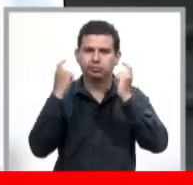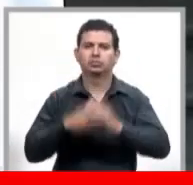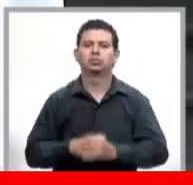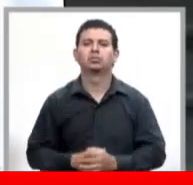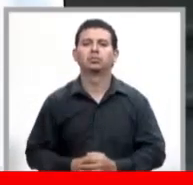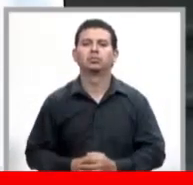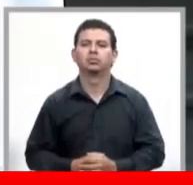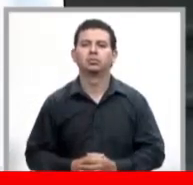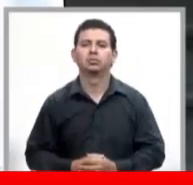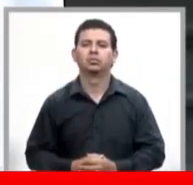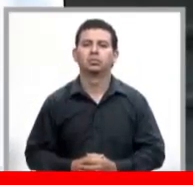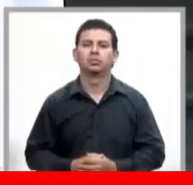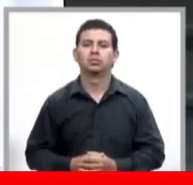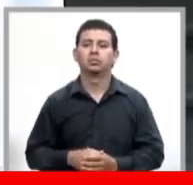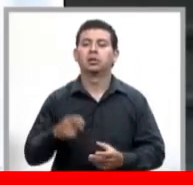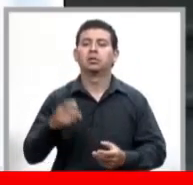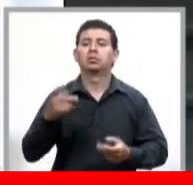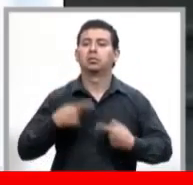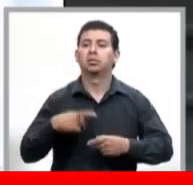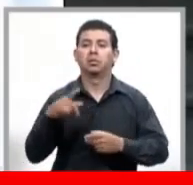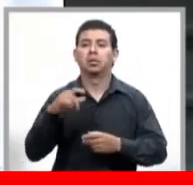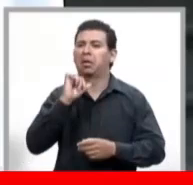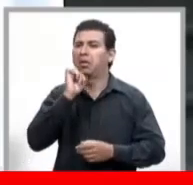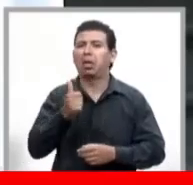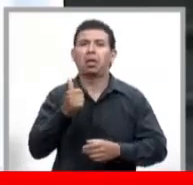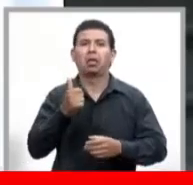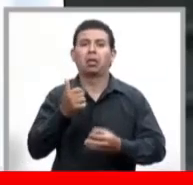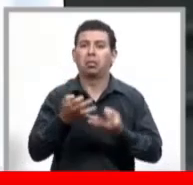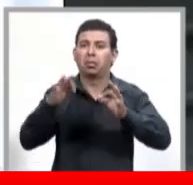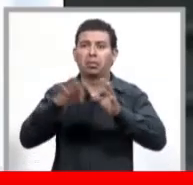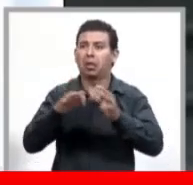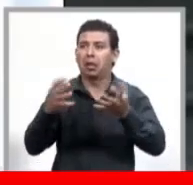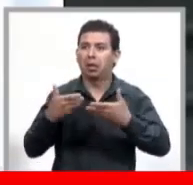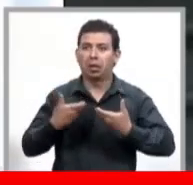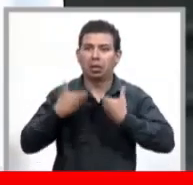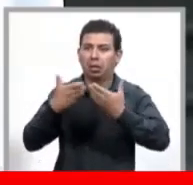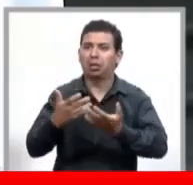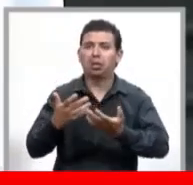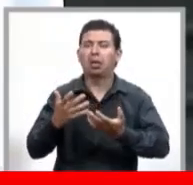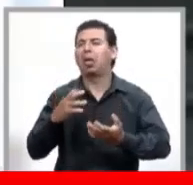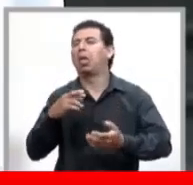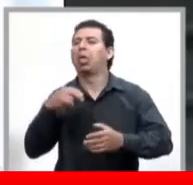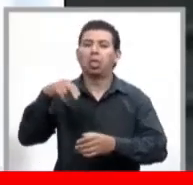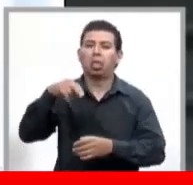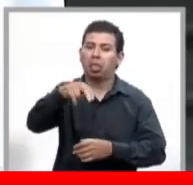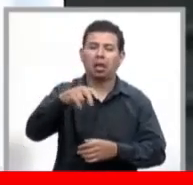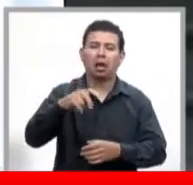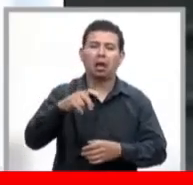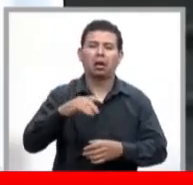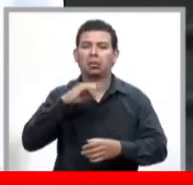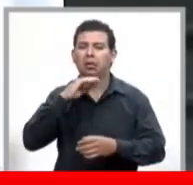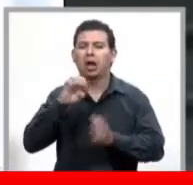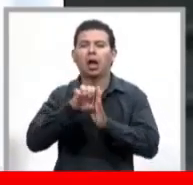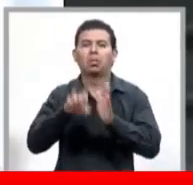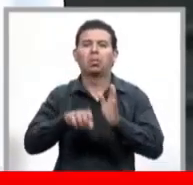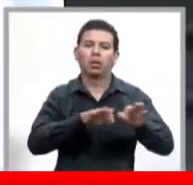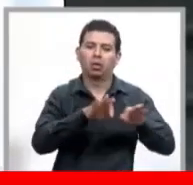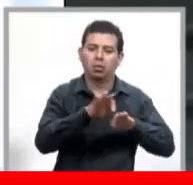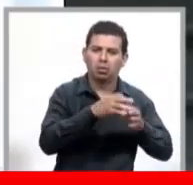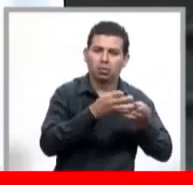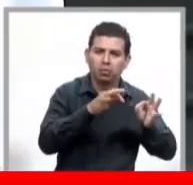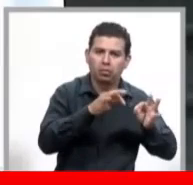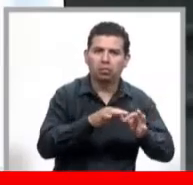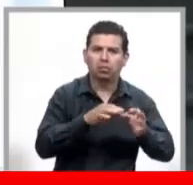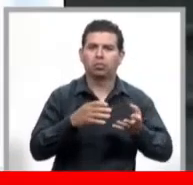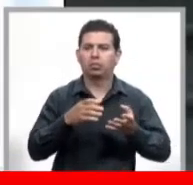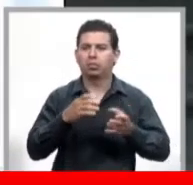si no están realizando tareas esenciales. Tareas esenciales significa tareas